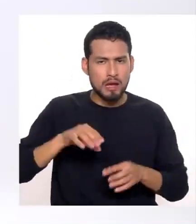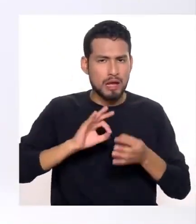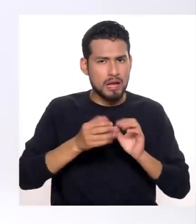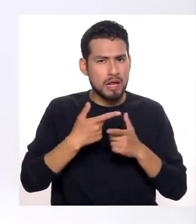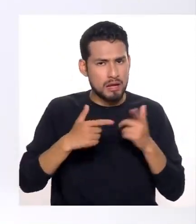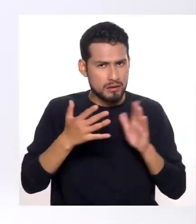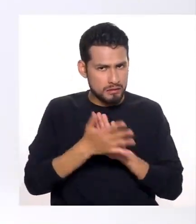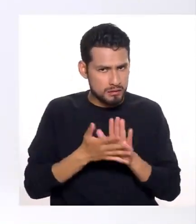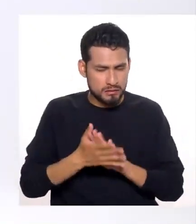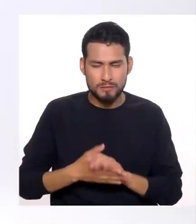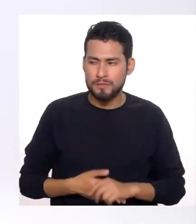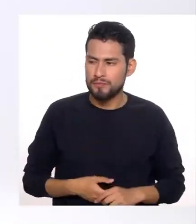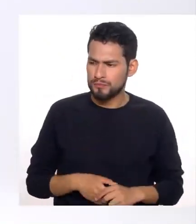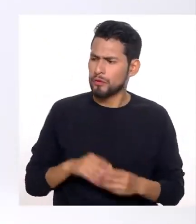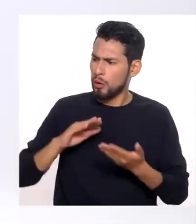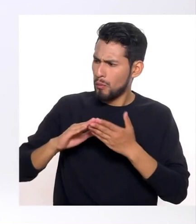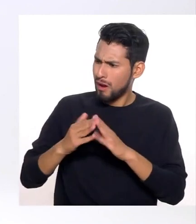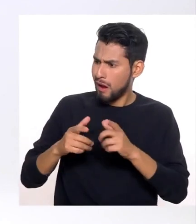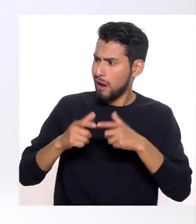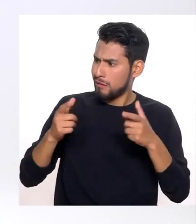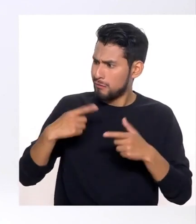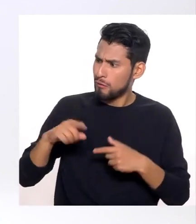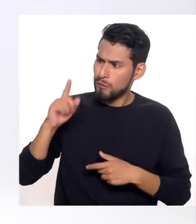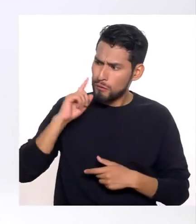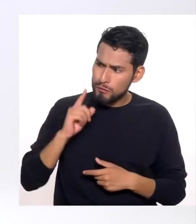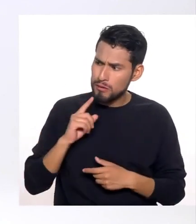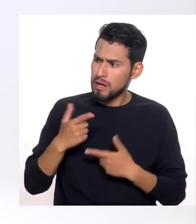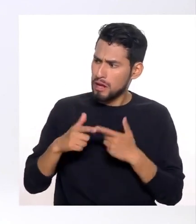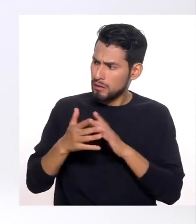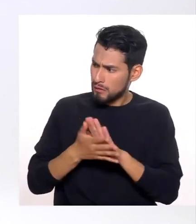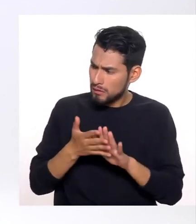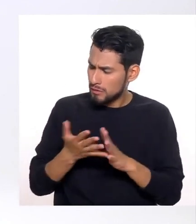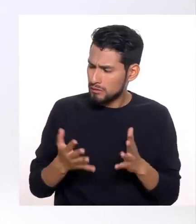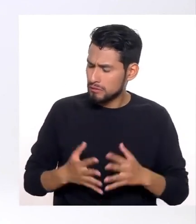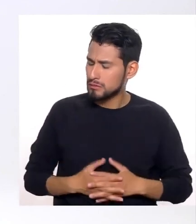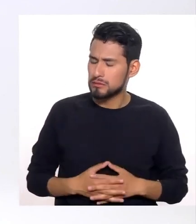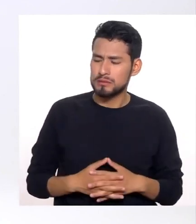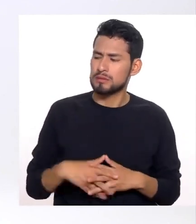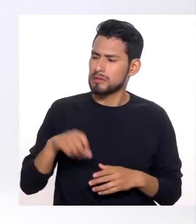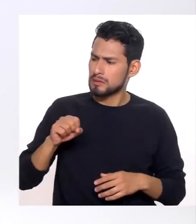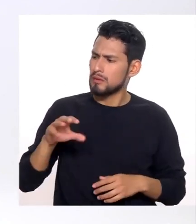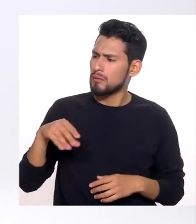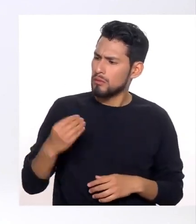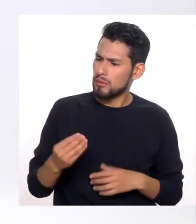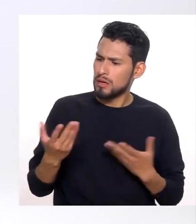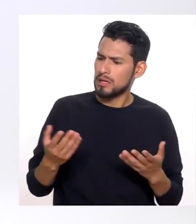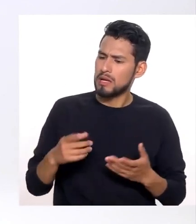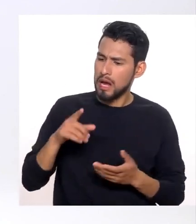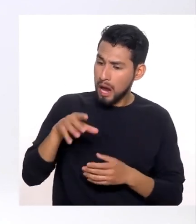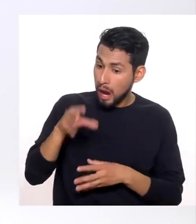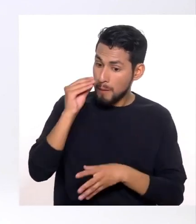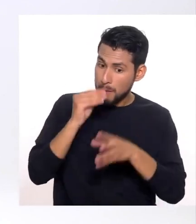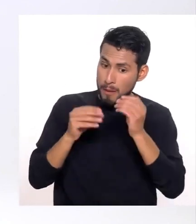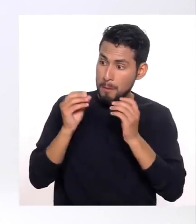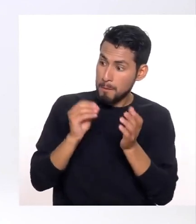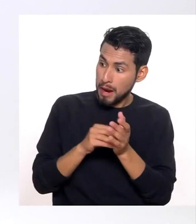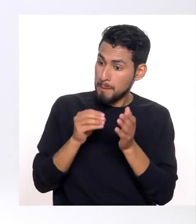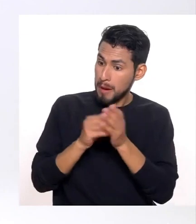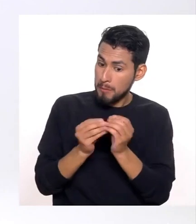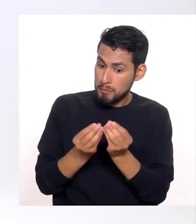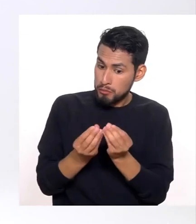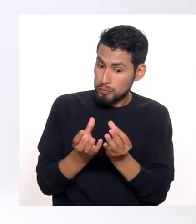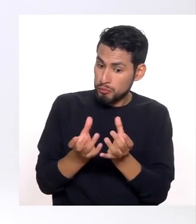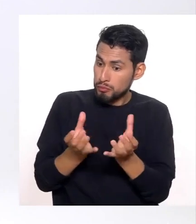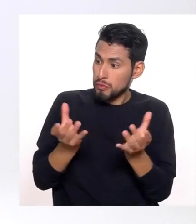Claro, y la comunidad de verdad es bastante grande de personas así es, de lengua de señas. Así es. Porque cada vez están aprendiendo más y